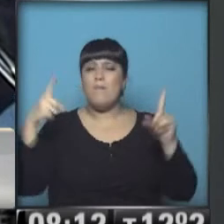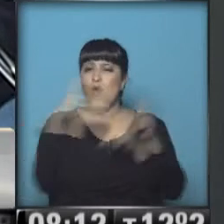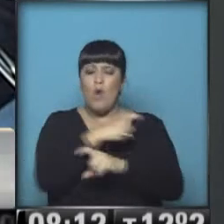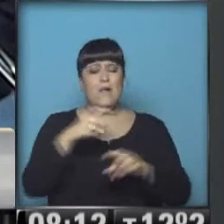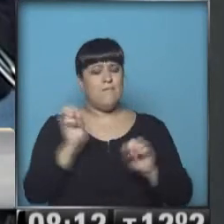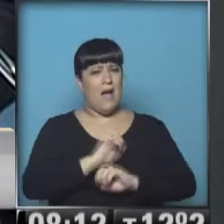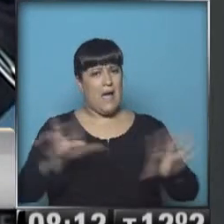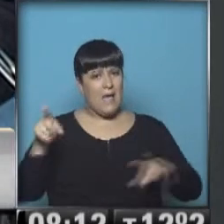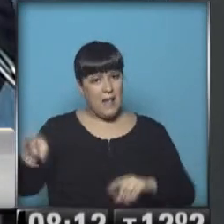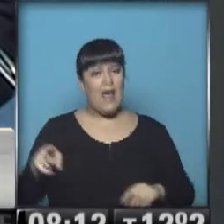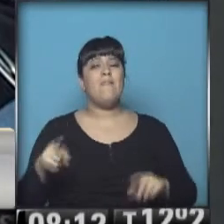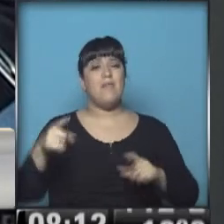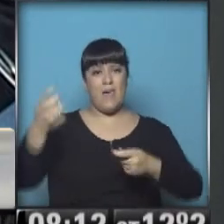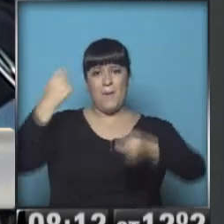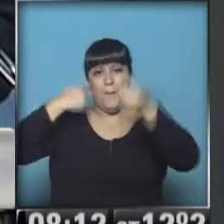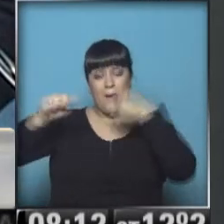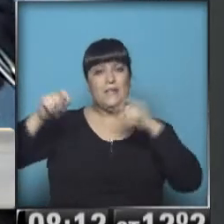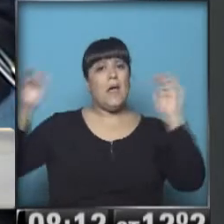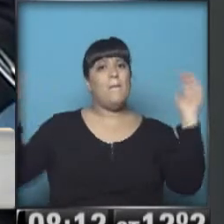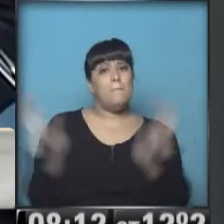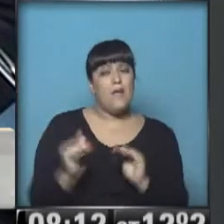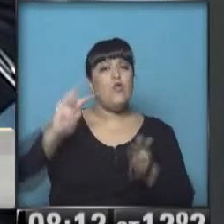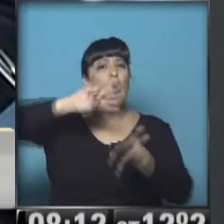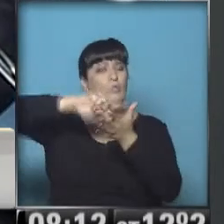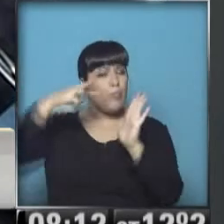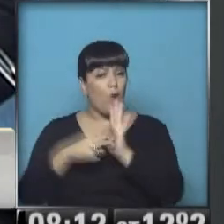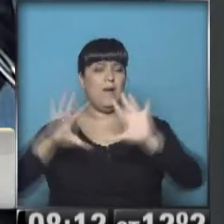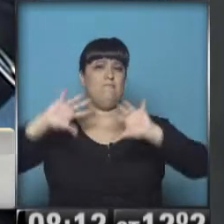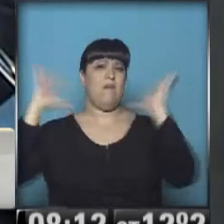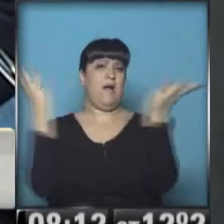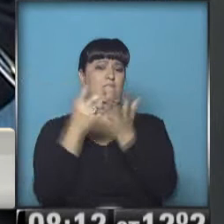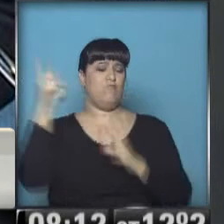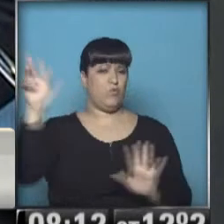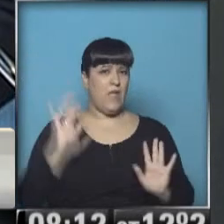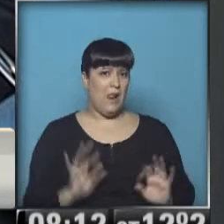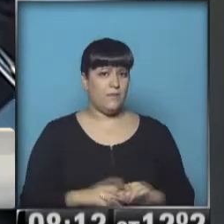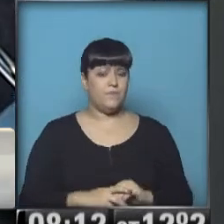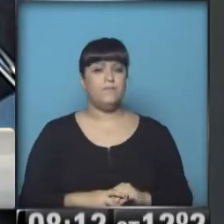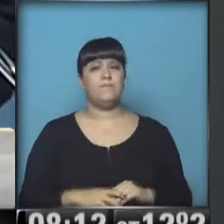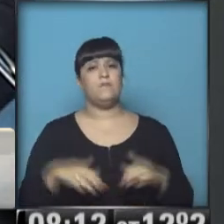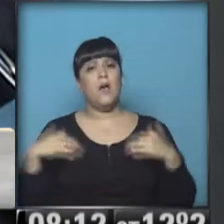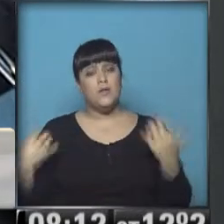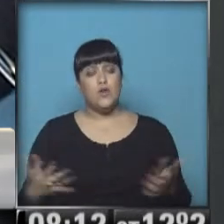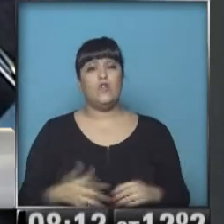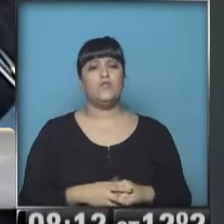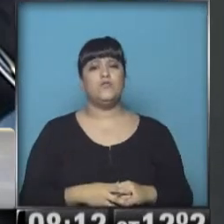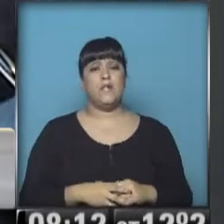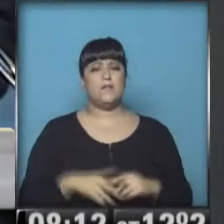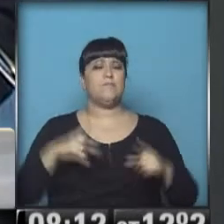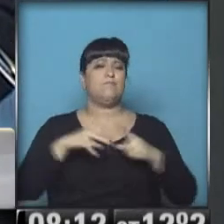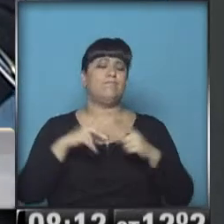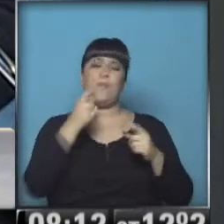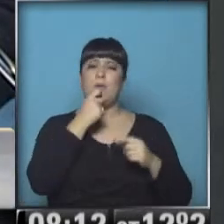que es la caída de exportaciones producto de un problema de demanda externa entonces este instrumento como